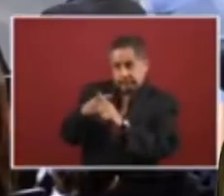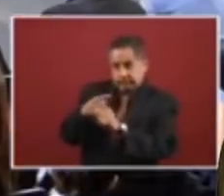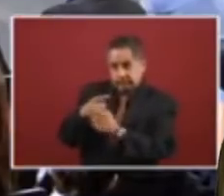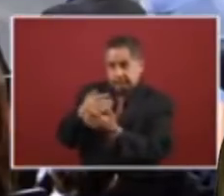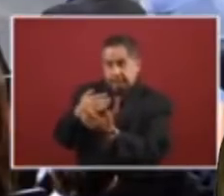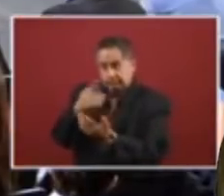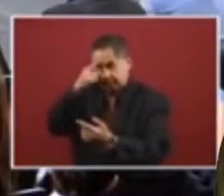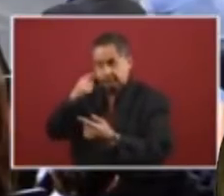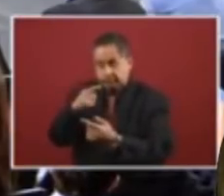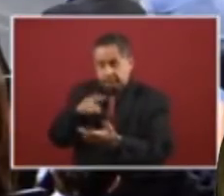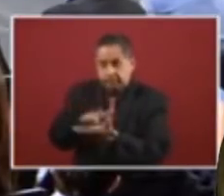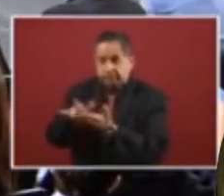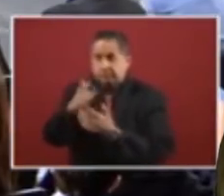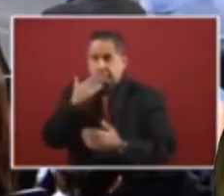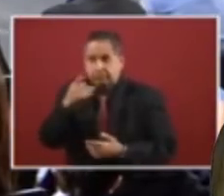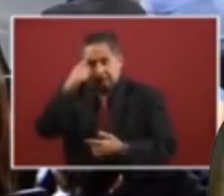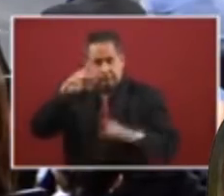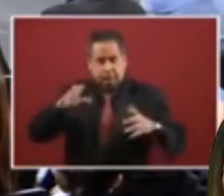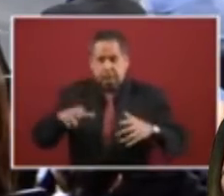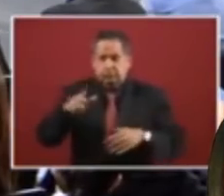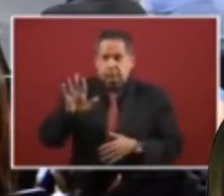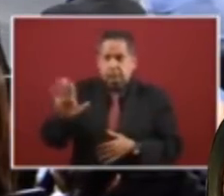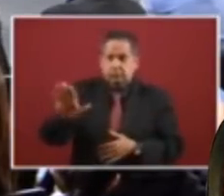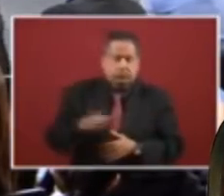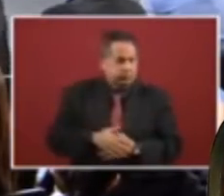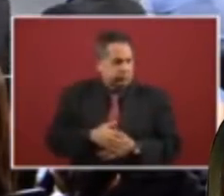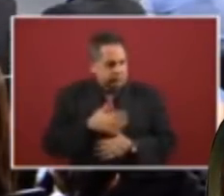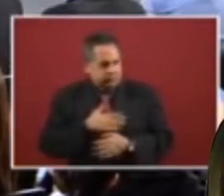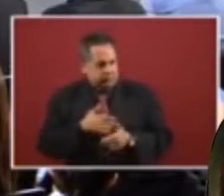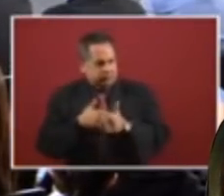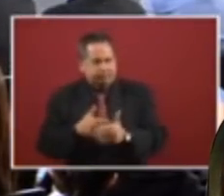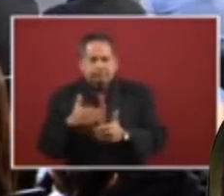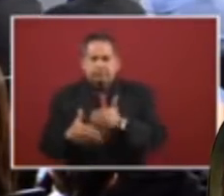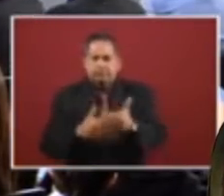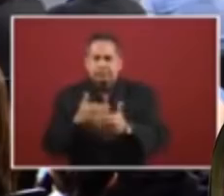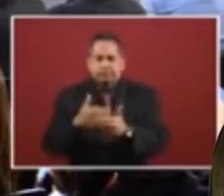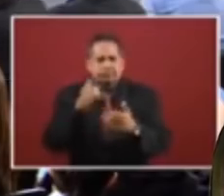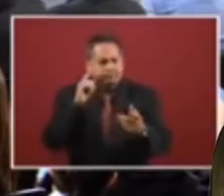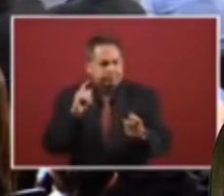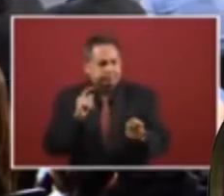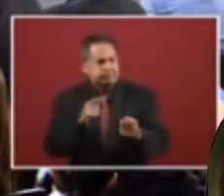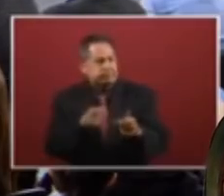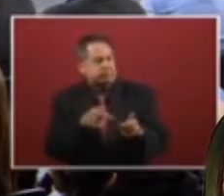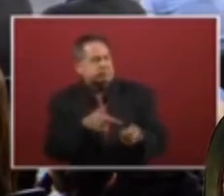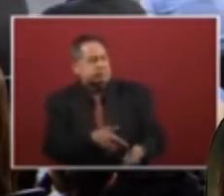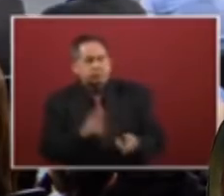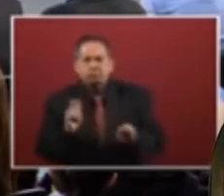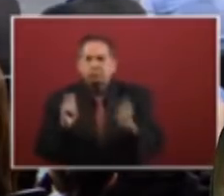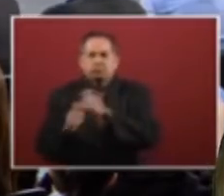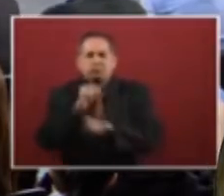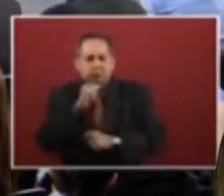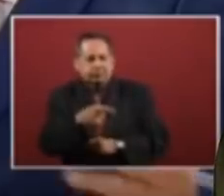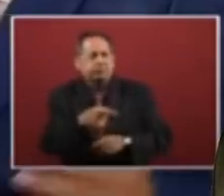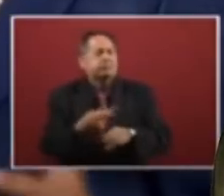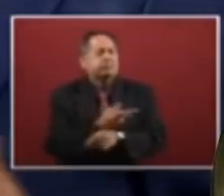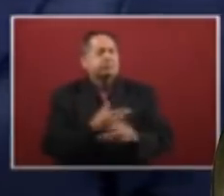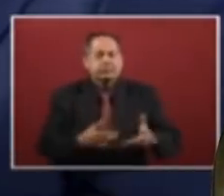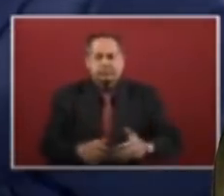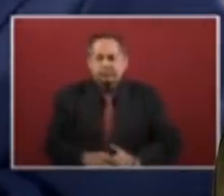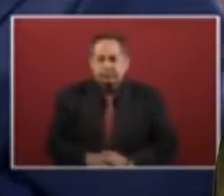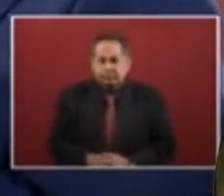conservadurismo. No corresponde al papel. Para conservar, no para transformar. O que